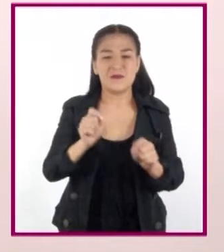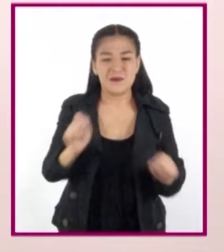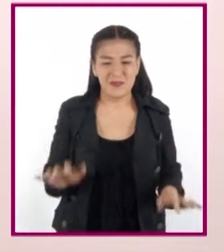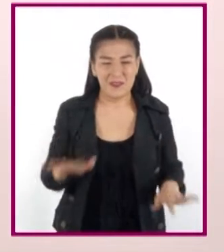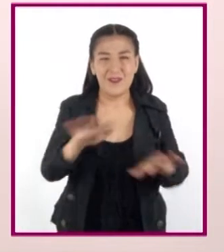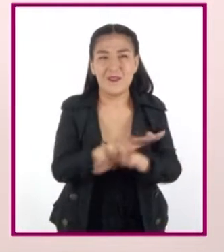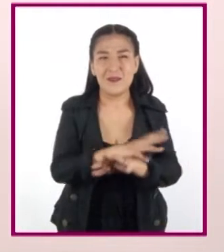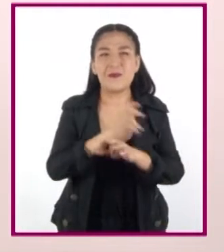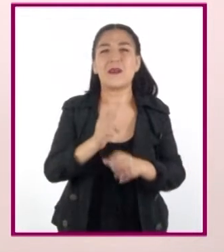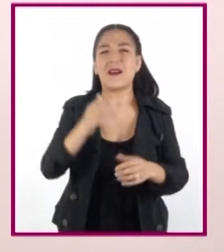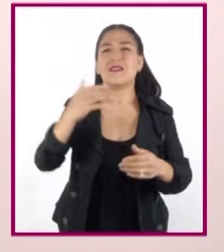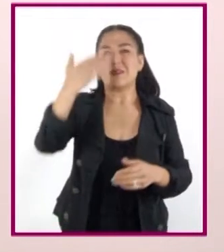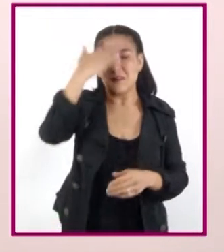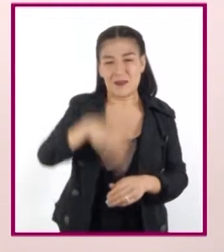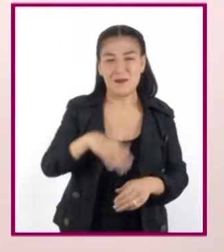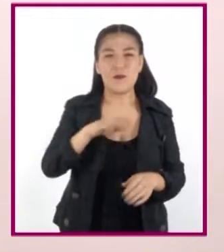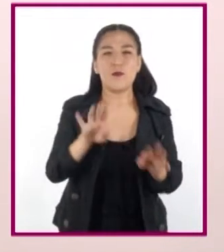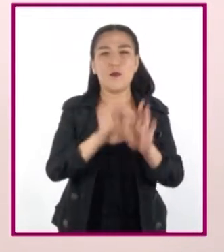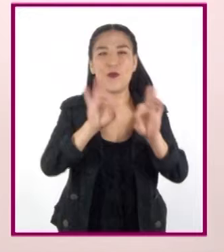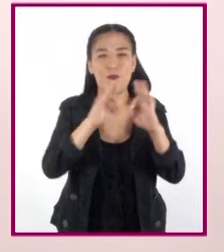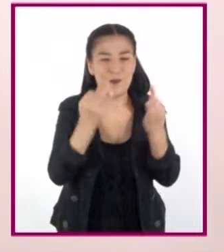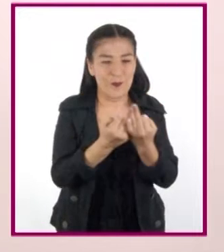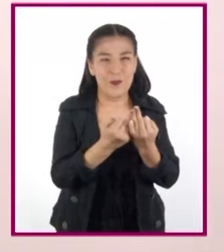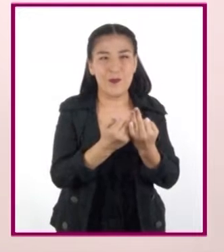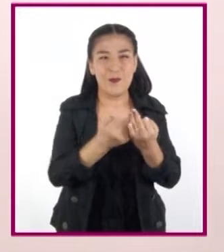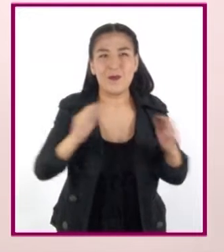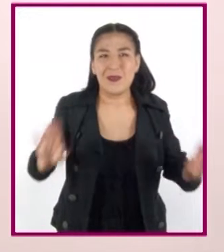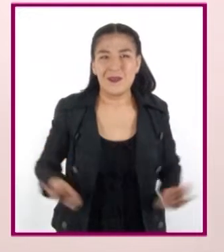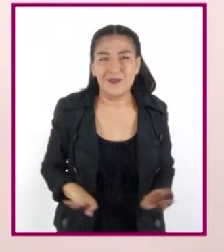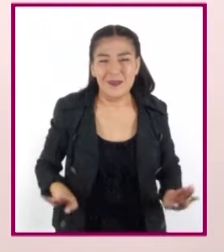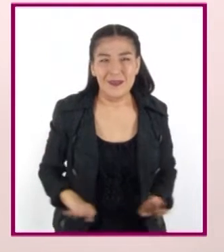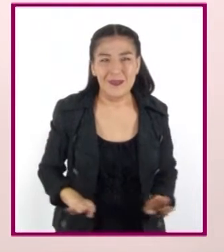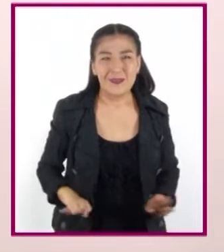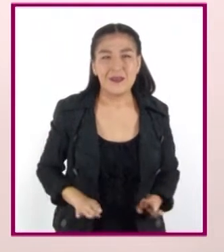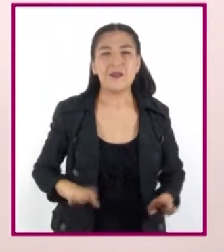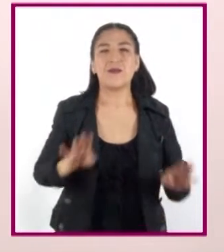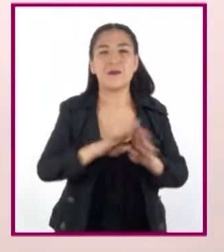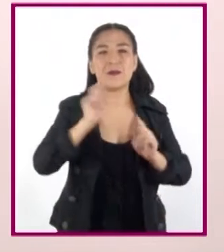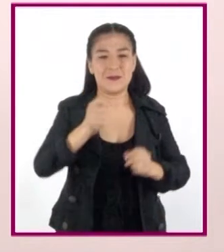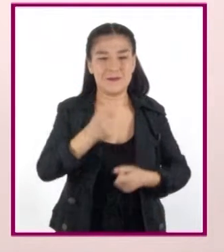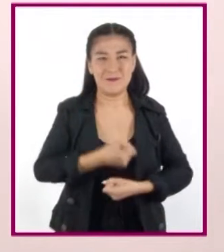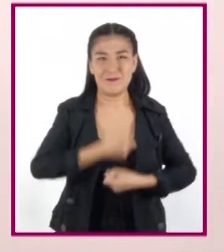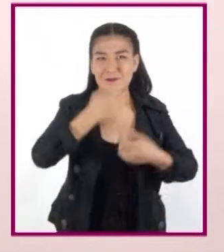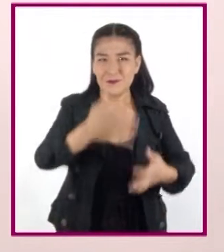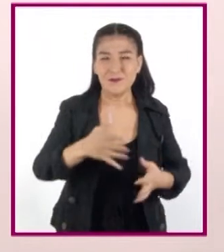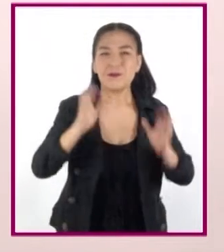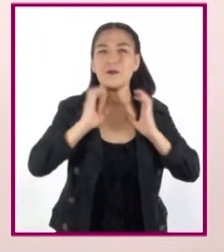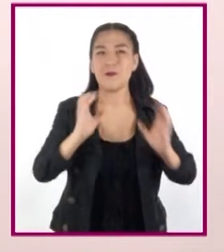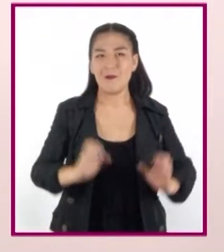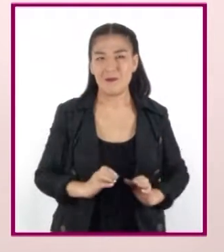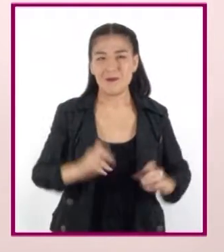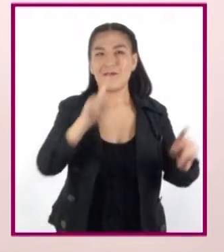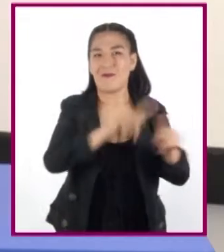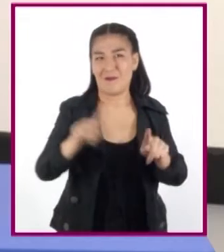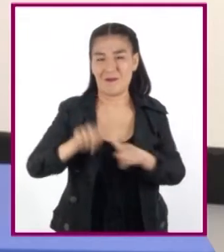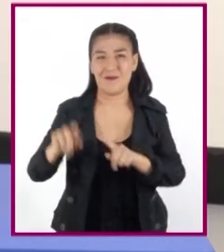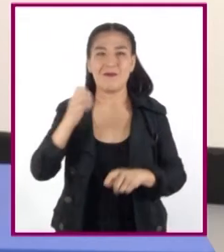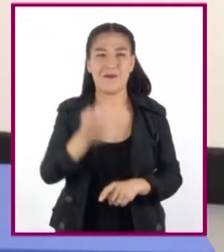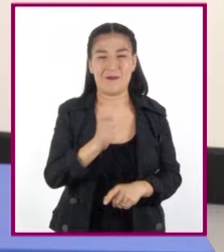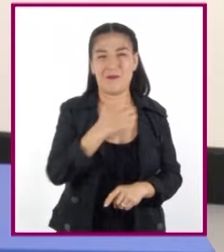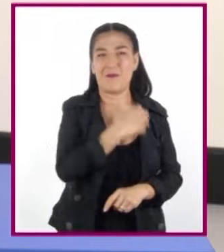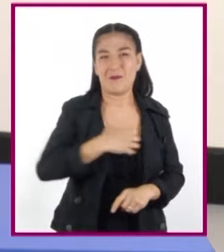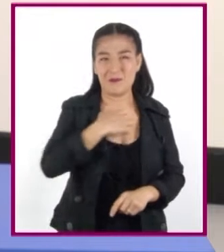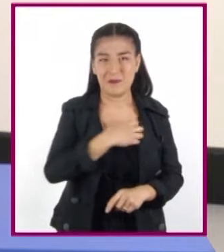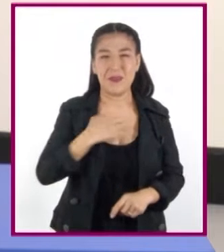que nos permiten identificar las formas particulares del cómo se manifiesta en nuestro cuerpo las diversas emociones.